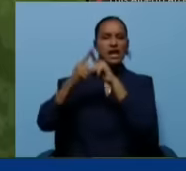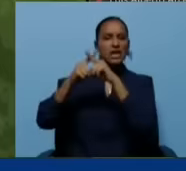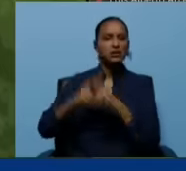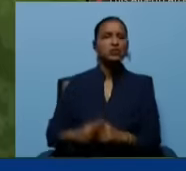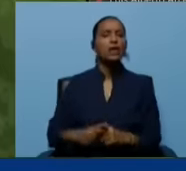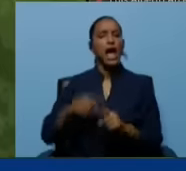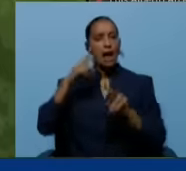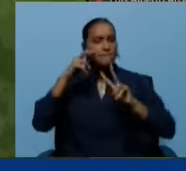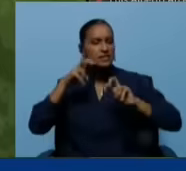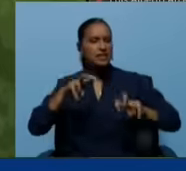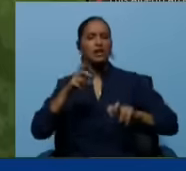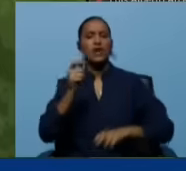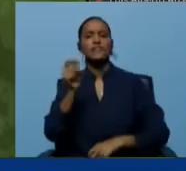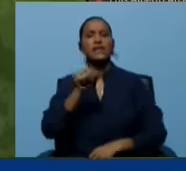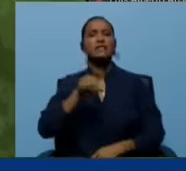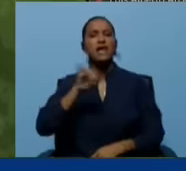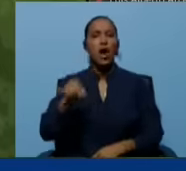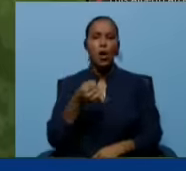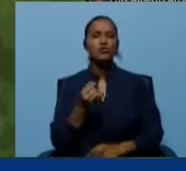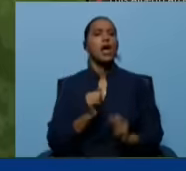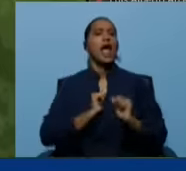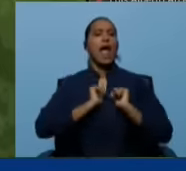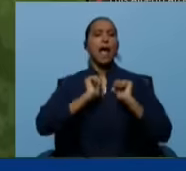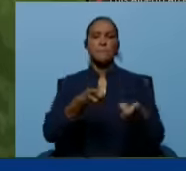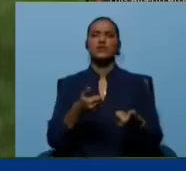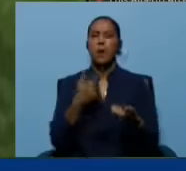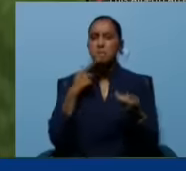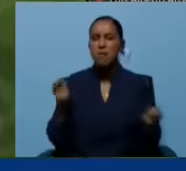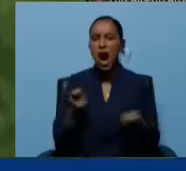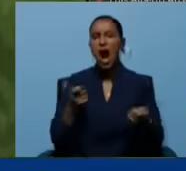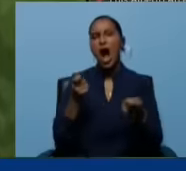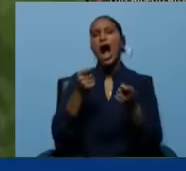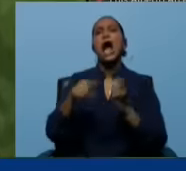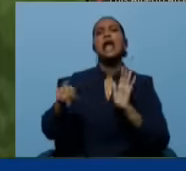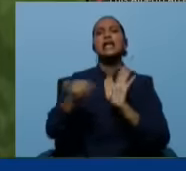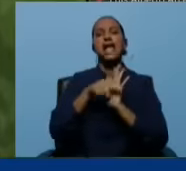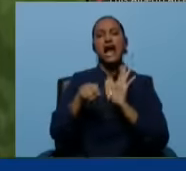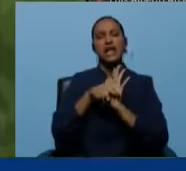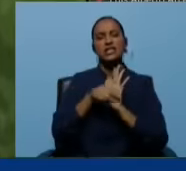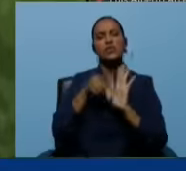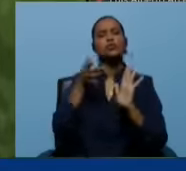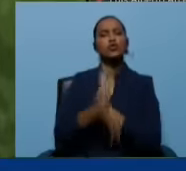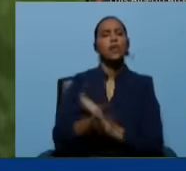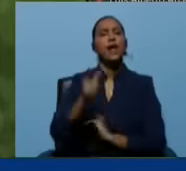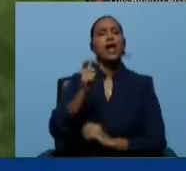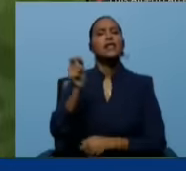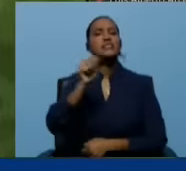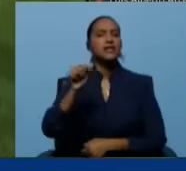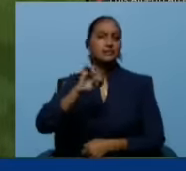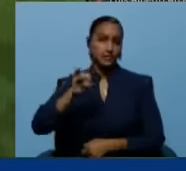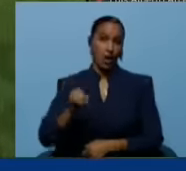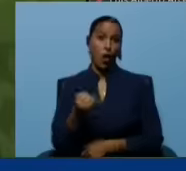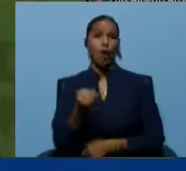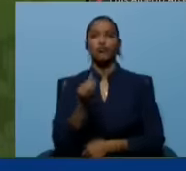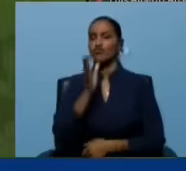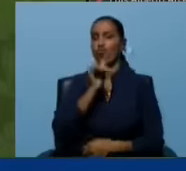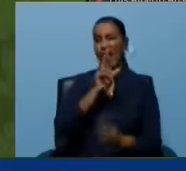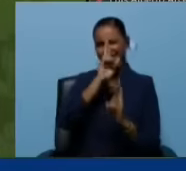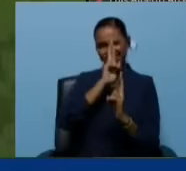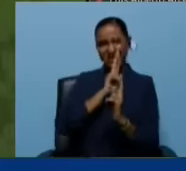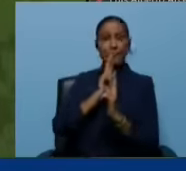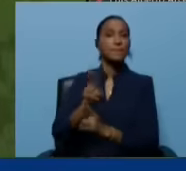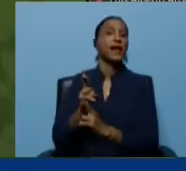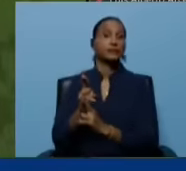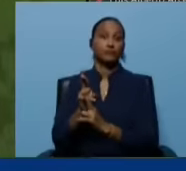su arsenal de engaño contra el fallo definitivo, intentando negar la legitimidad del poder convocante y por consiguiente